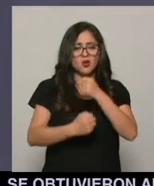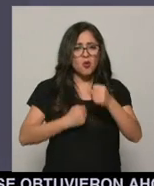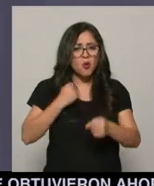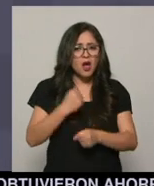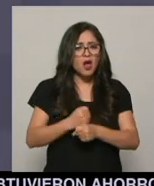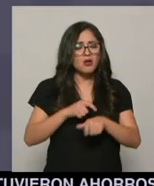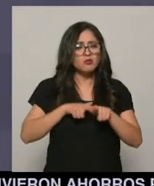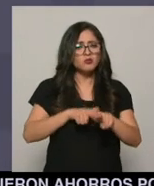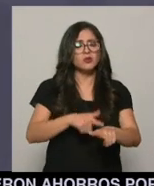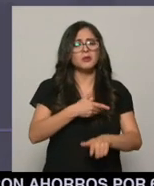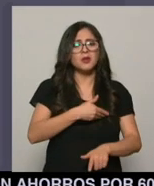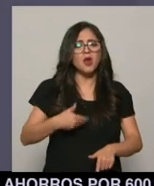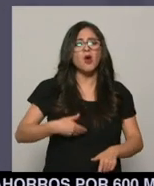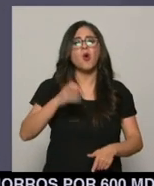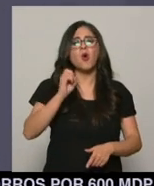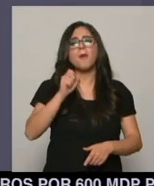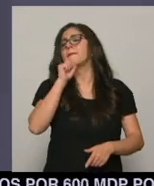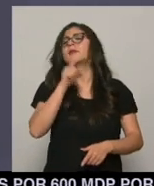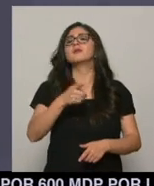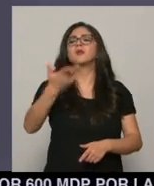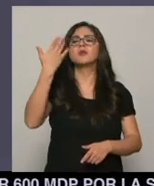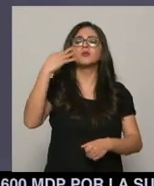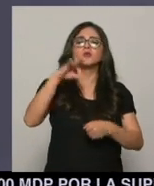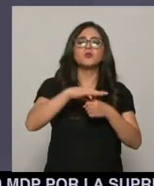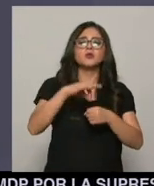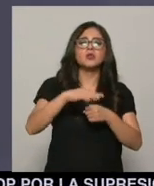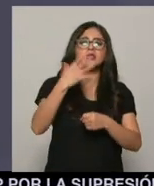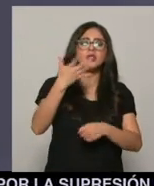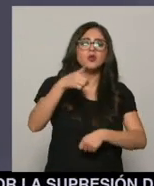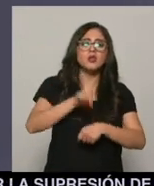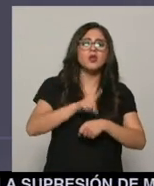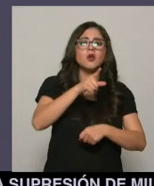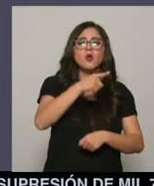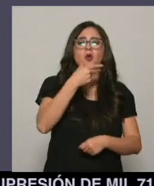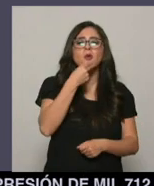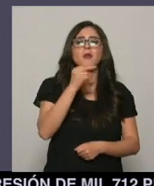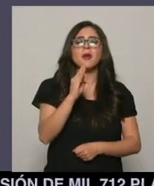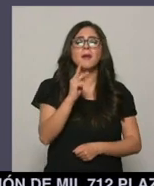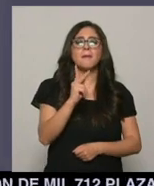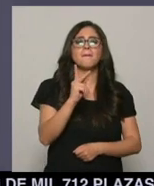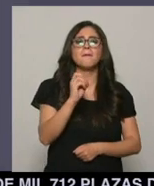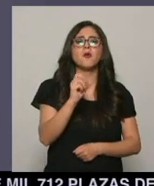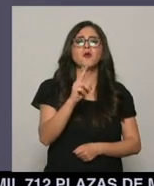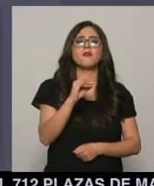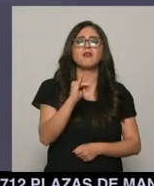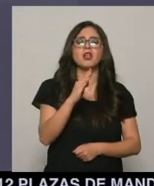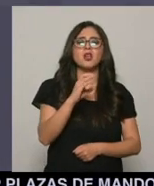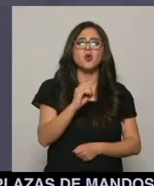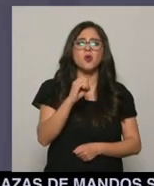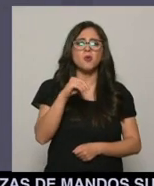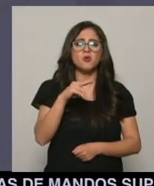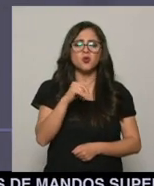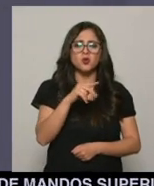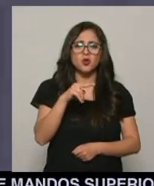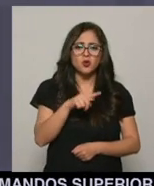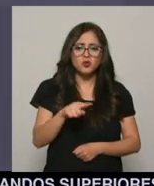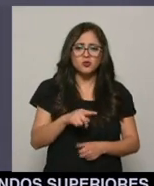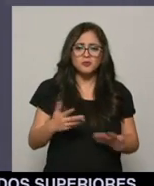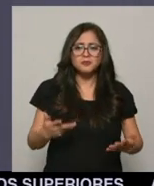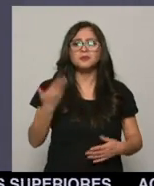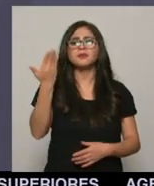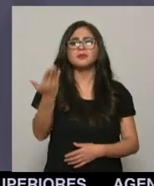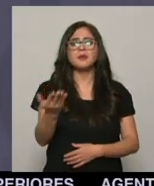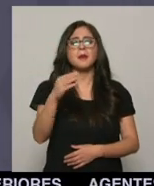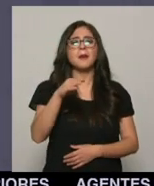quiere reelegir, o bueno, ayer reeligieron por lo menos por 5 días a Porfirio Muñoz Ledo, y nuestro compañero senador Martí Batres